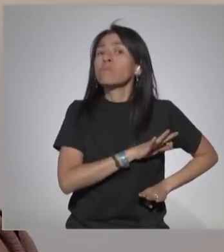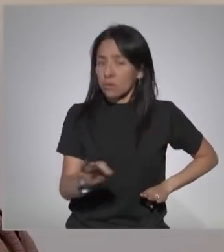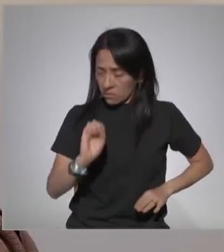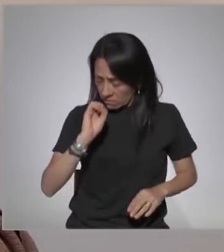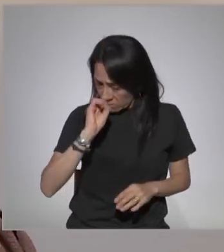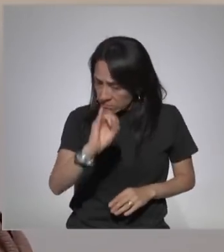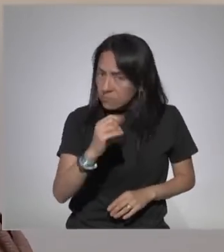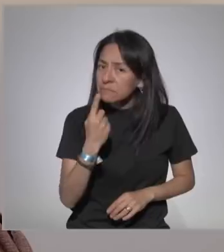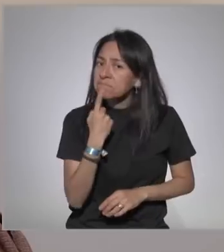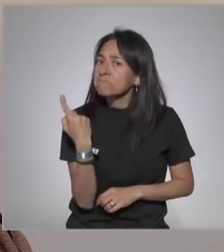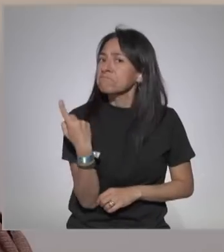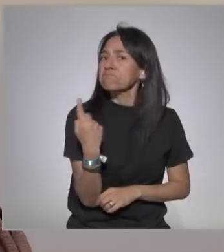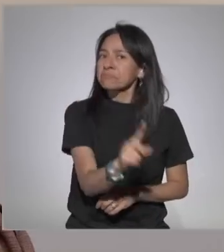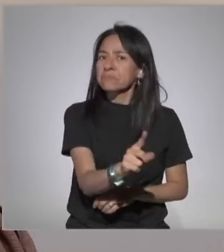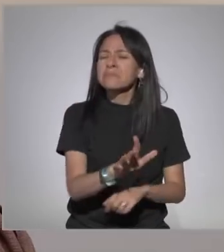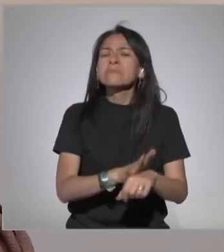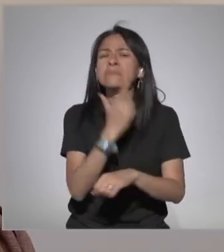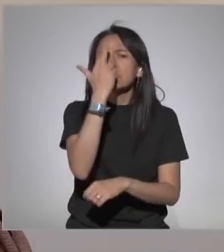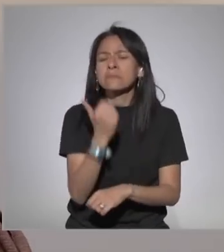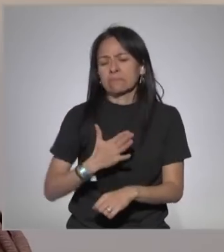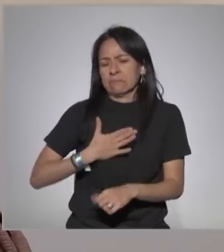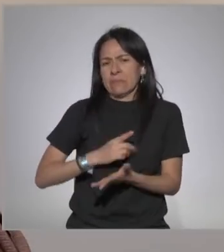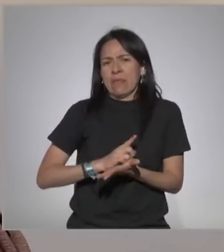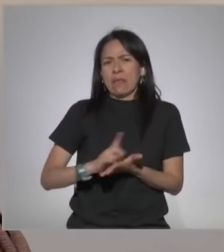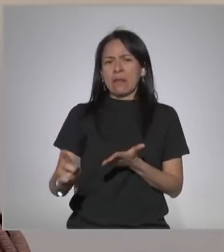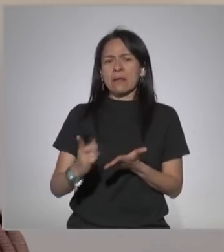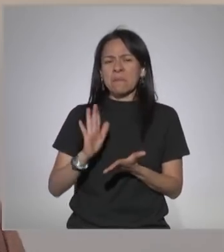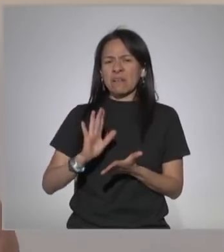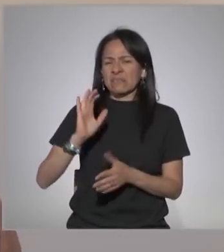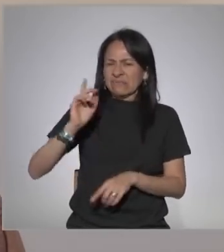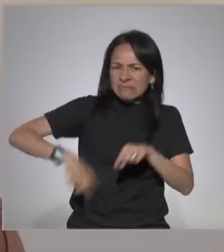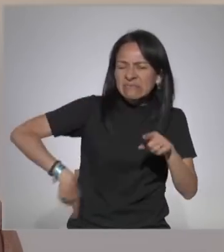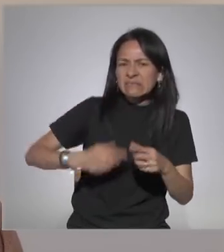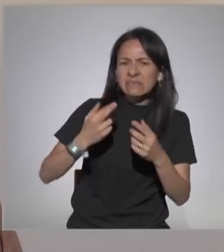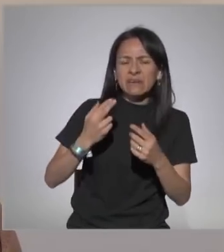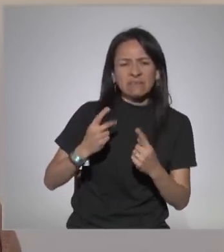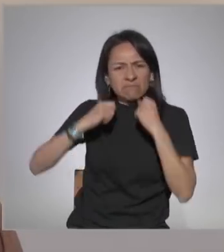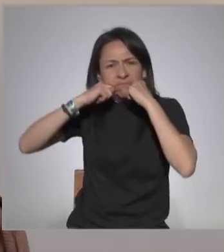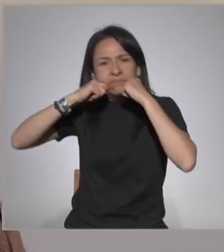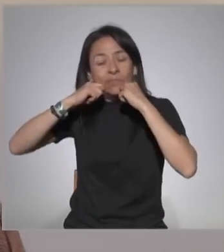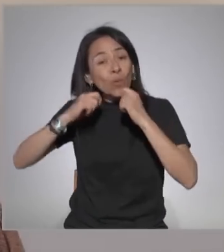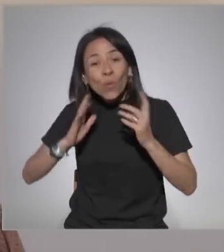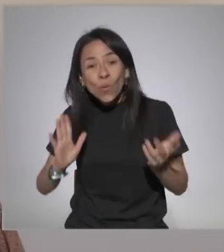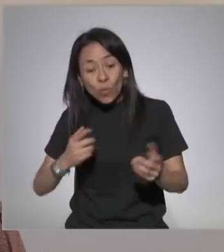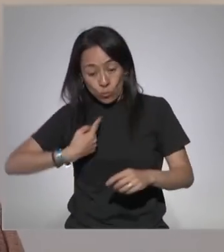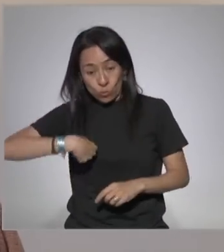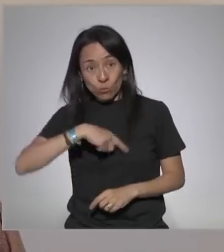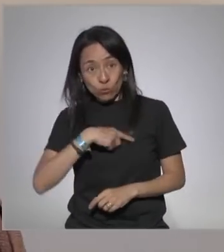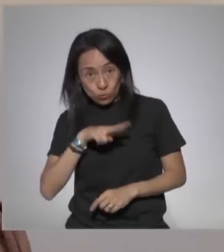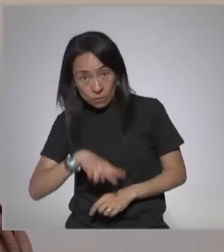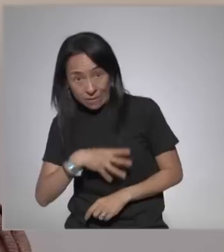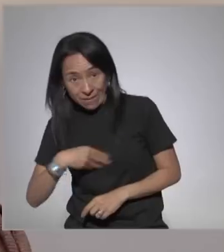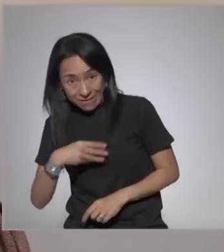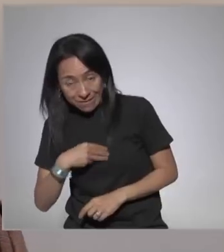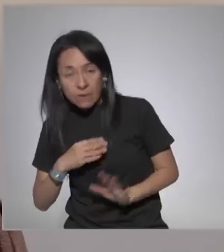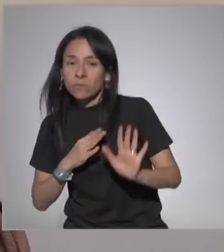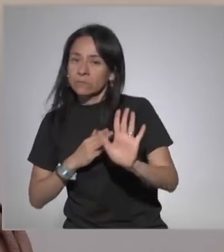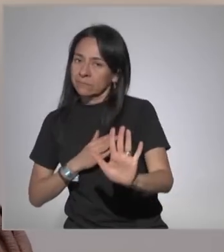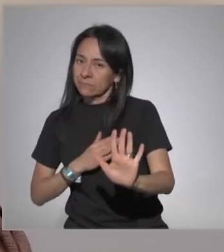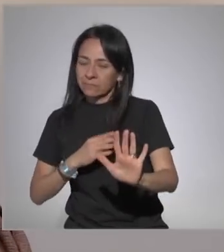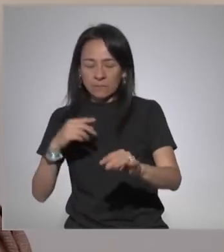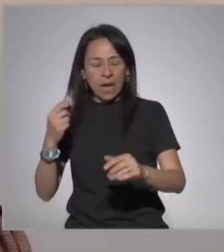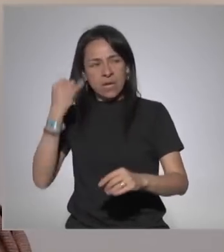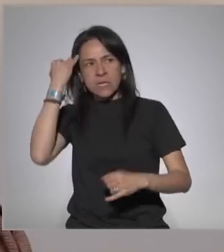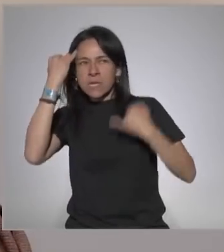derecho. Pero claro, siempre hay que apelar a que debemos de quitarnos como hijos, ¿no? Y ayudar a nuestros hijos a que se quiten